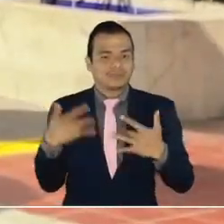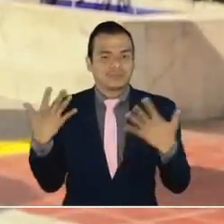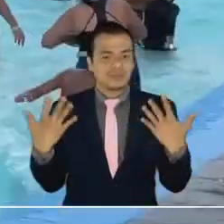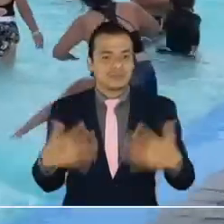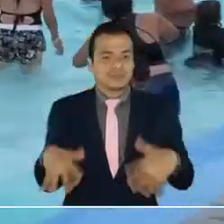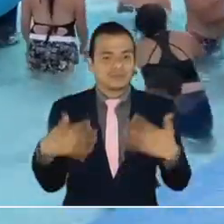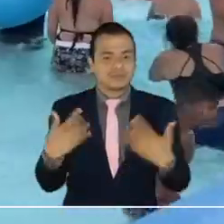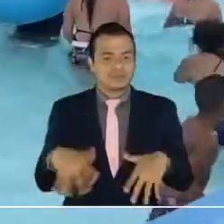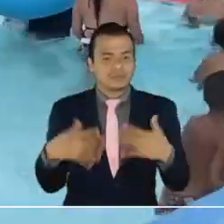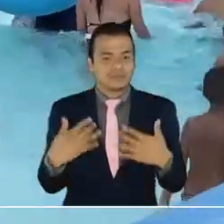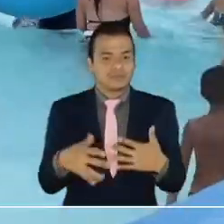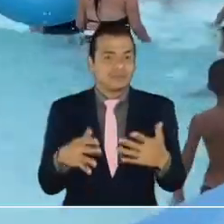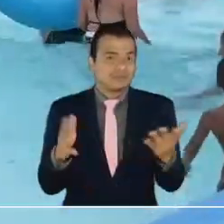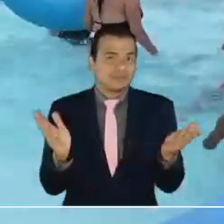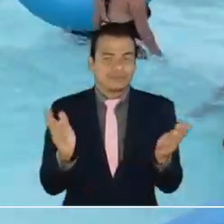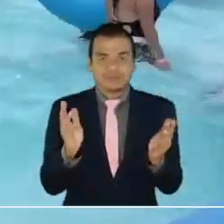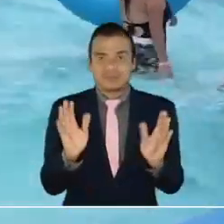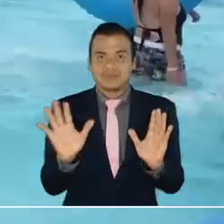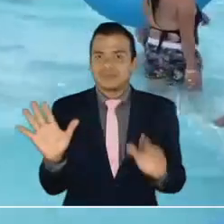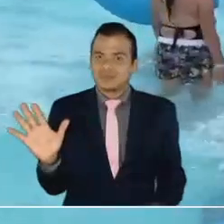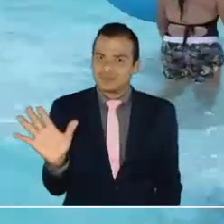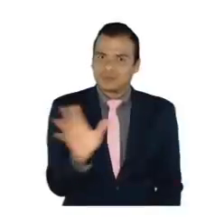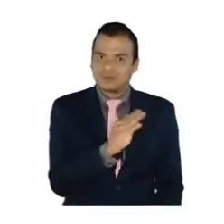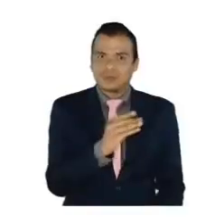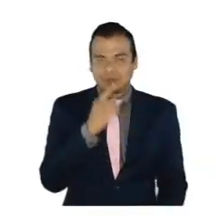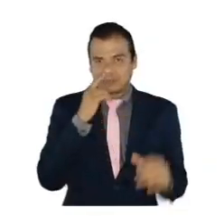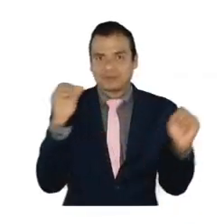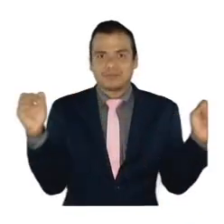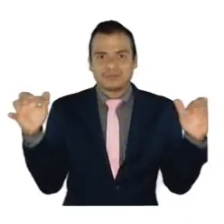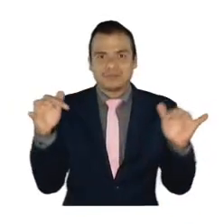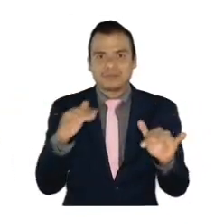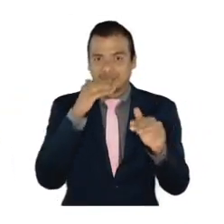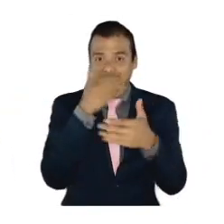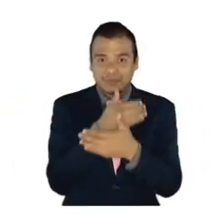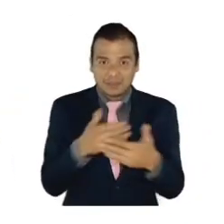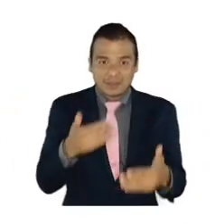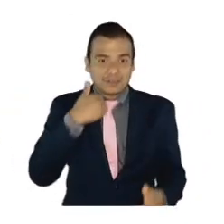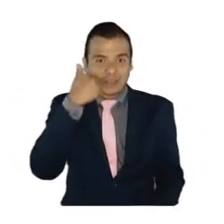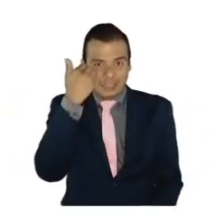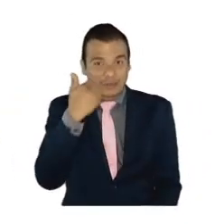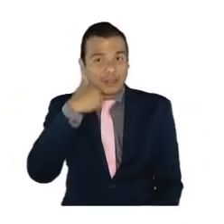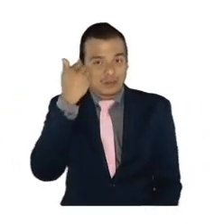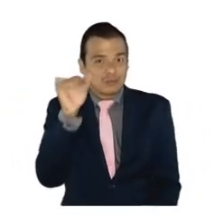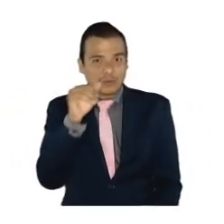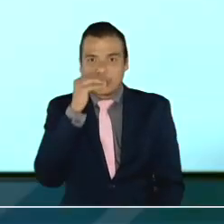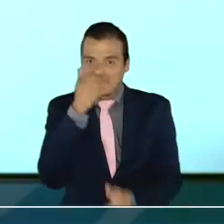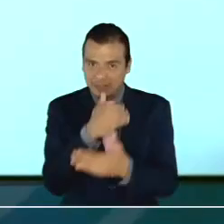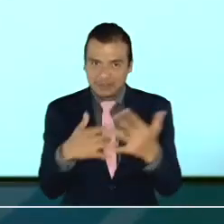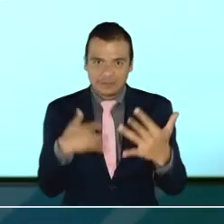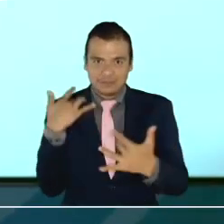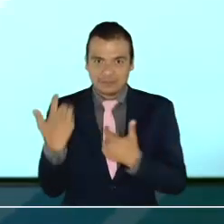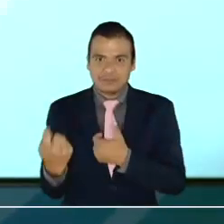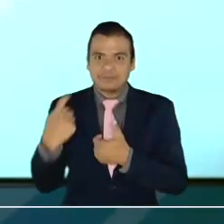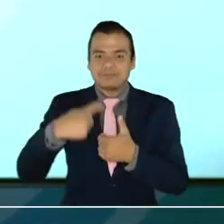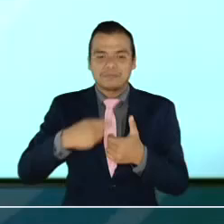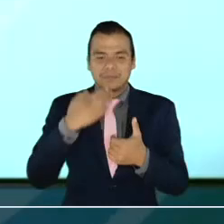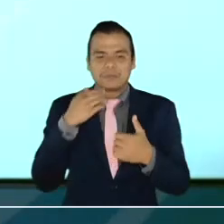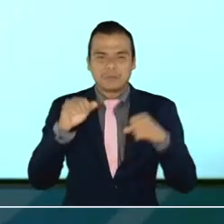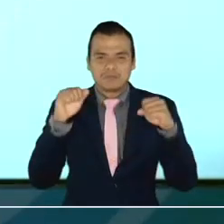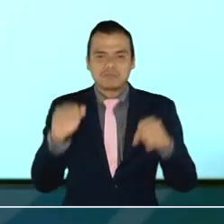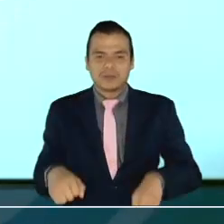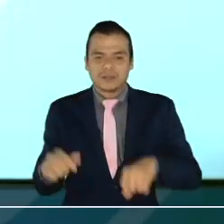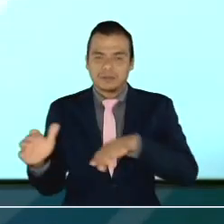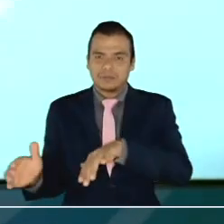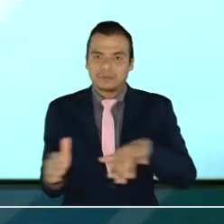descuento. Para diversión en grande, en el Acuaparque La Caña. Somos Bienestar, somos CRP. Y miren, inició